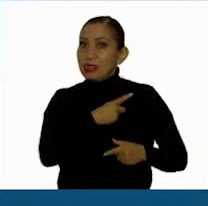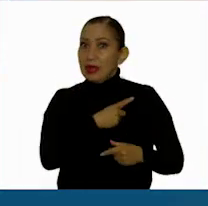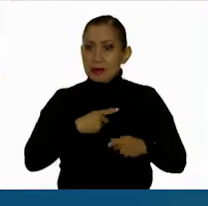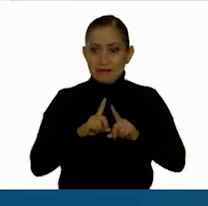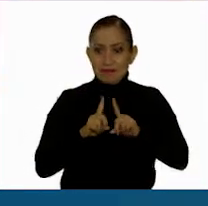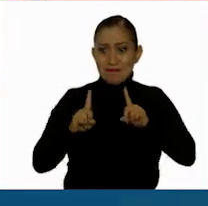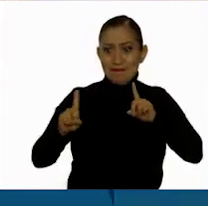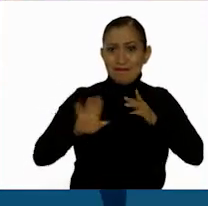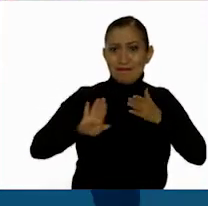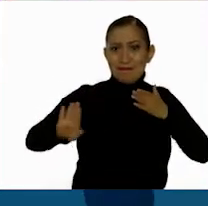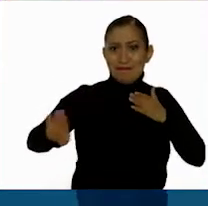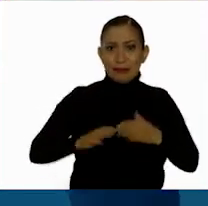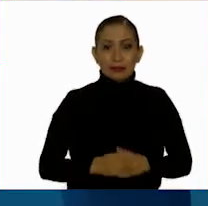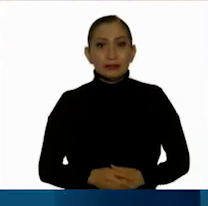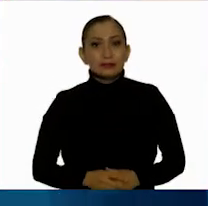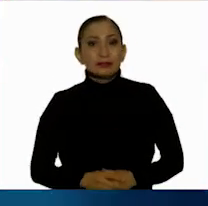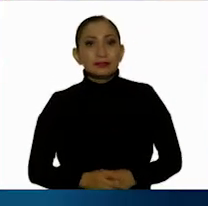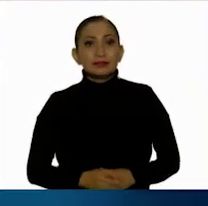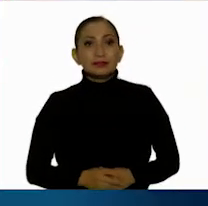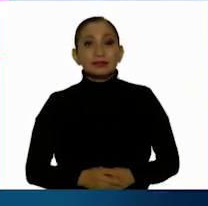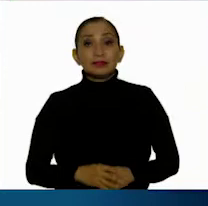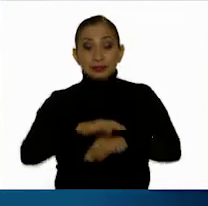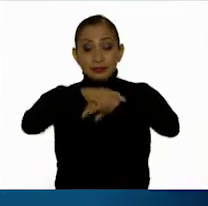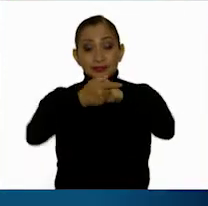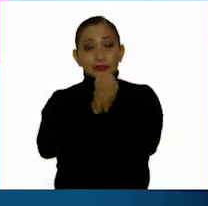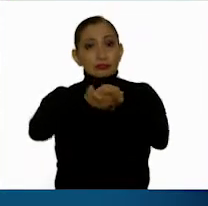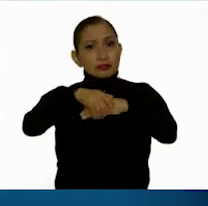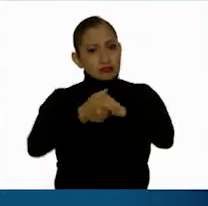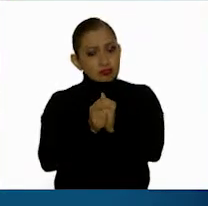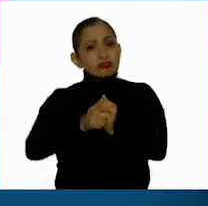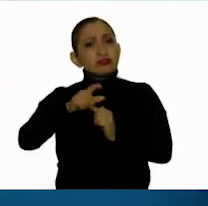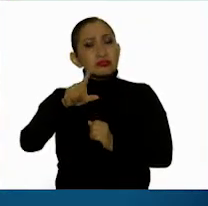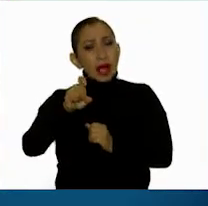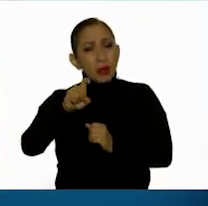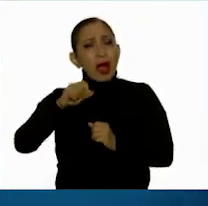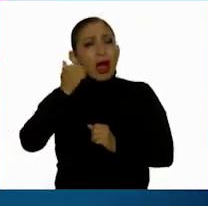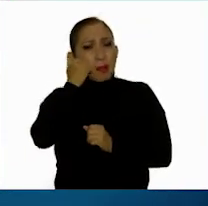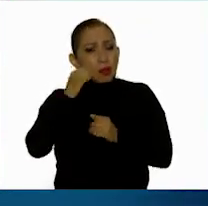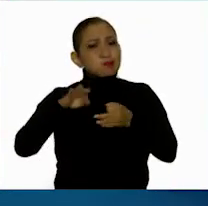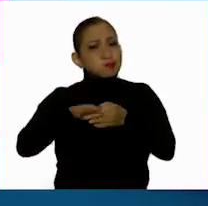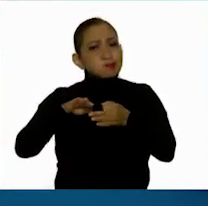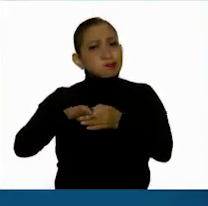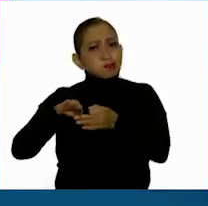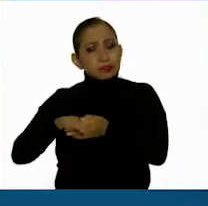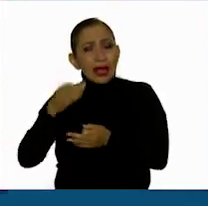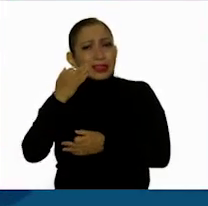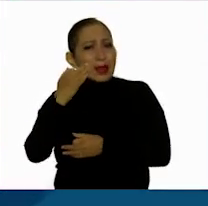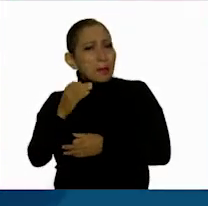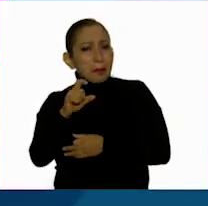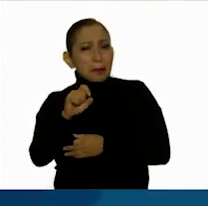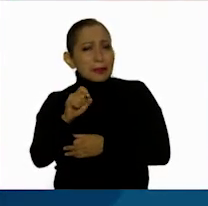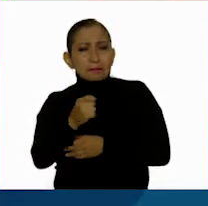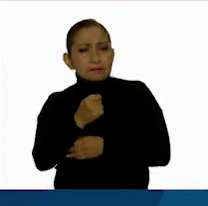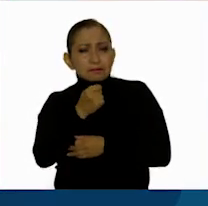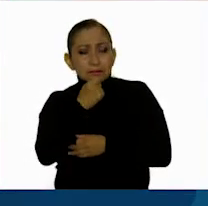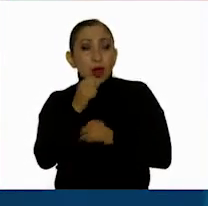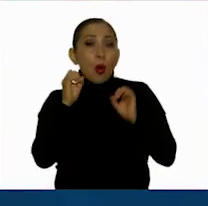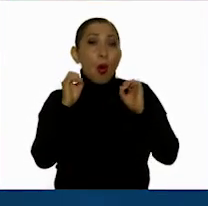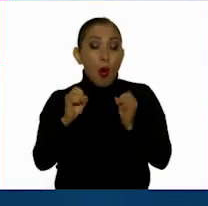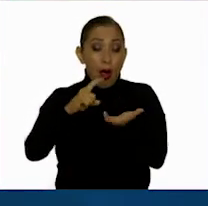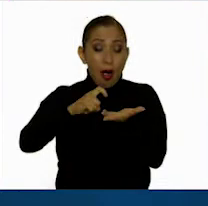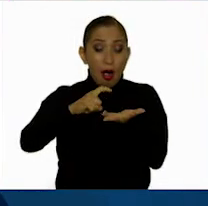metros entre tú y los demás. Lávate las manos muy seguido con agua y jabón por lo menos durante 20 segundos o